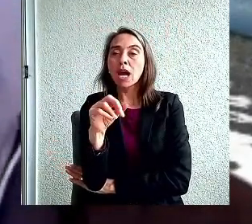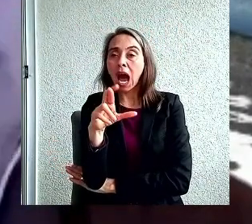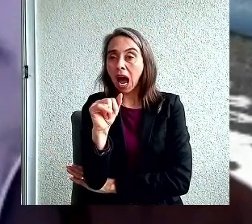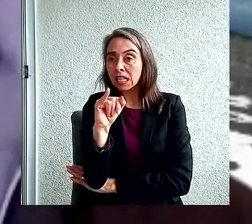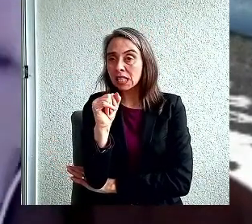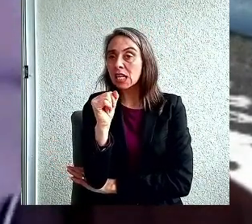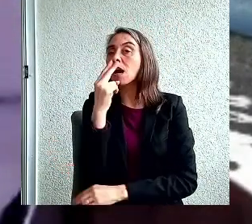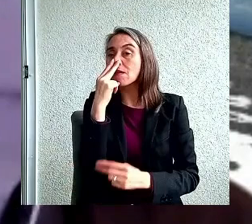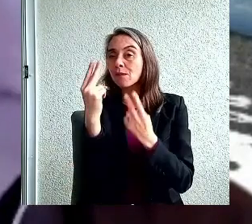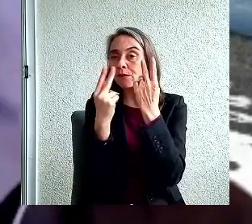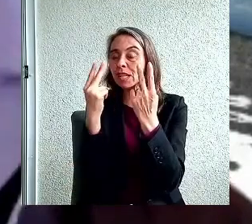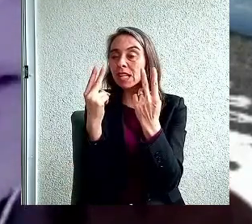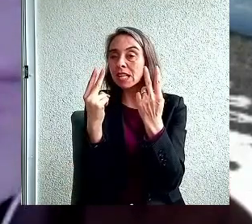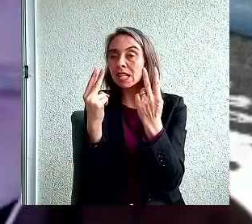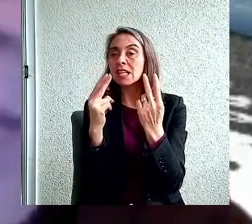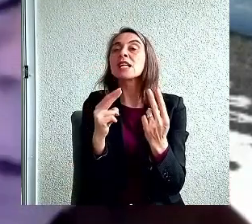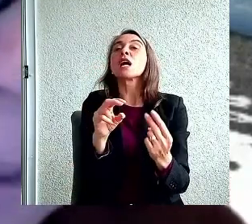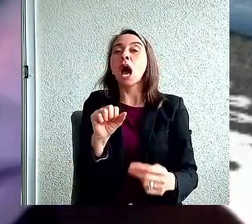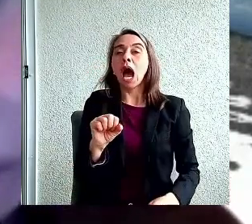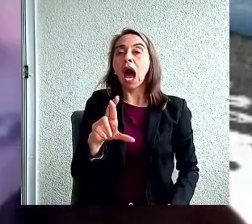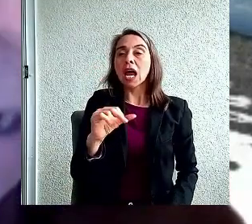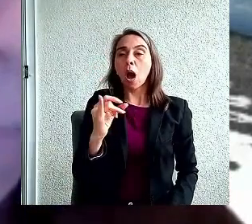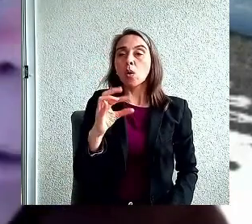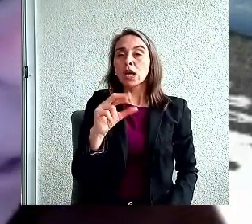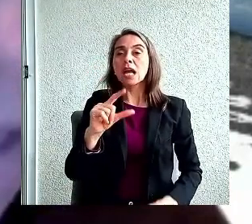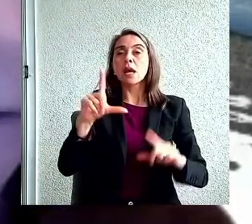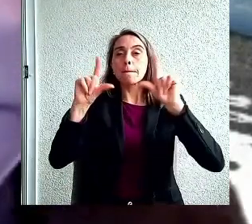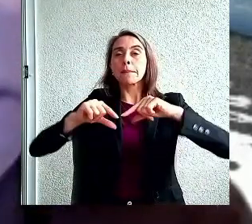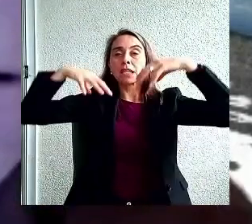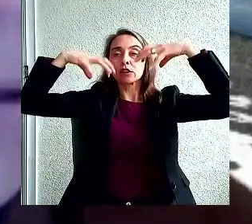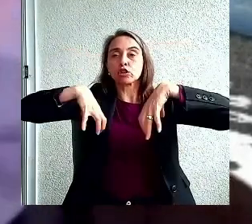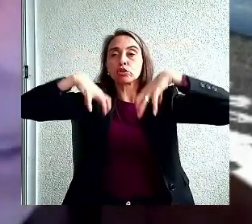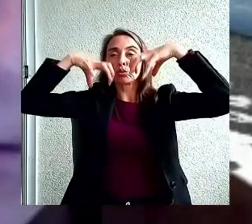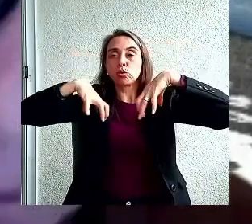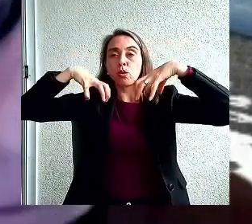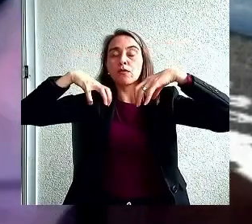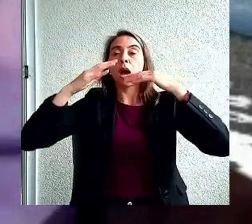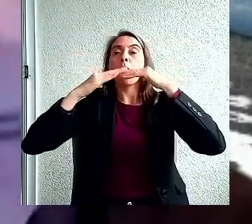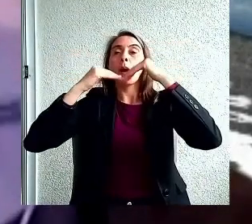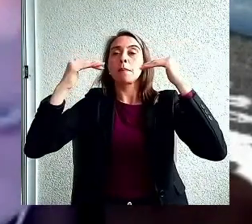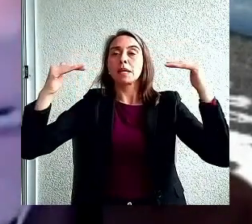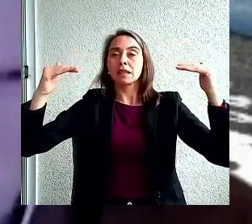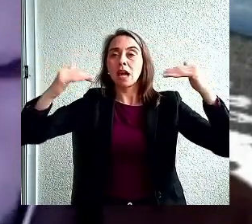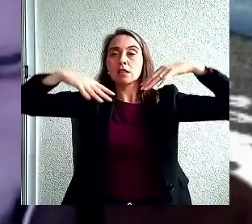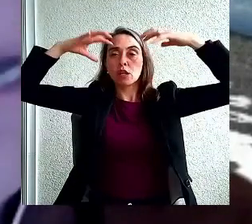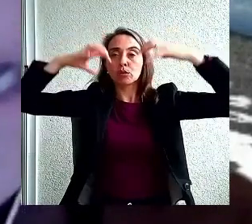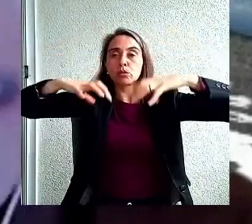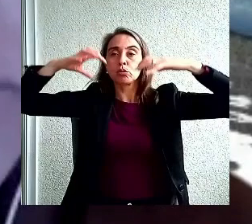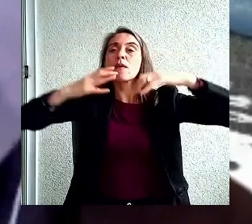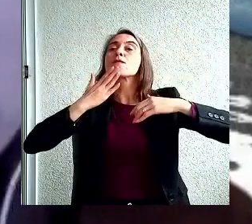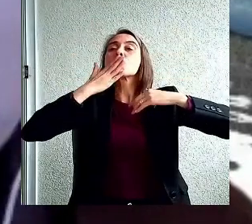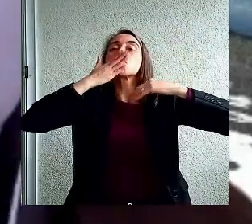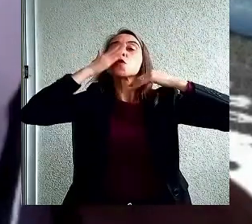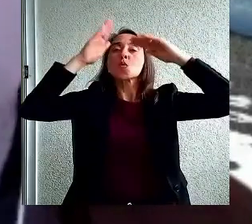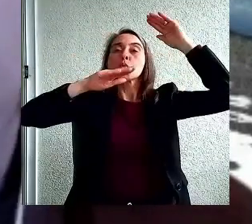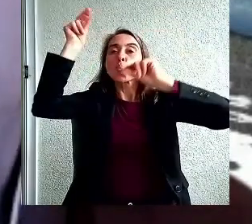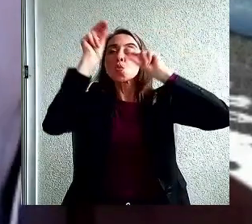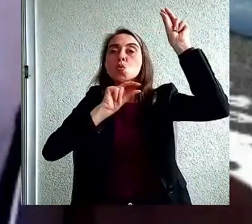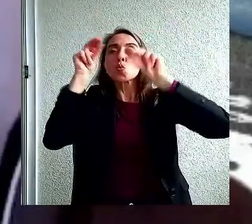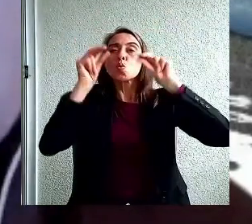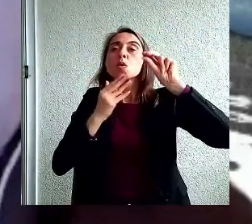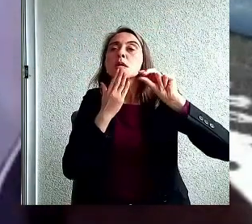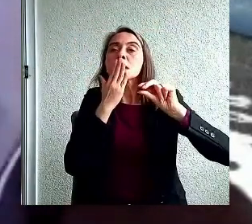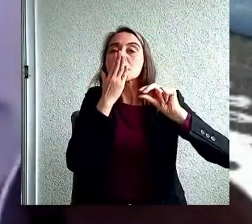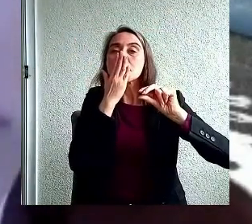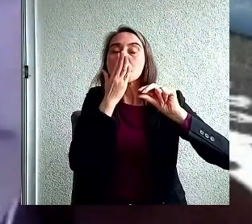son precipitaciones sólidas, es nieve, entonces esto se acumula menos. Y cuando uno conversa con la gente de la CONAF o cuando uno revisa también